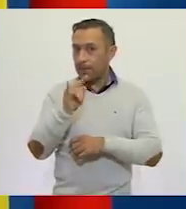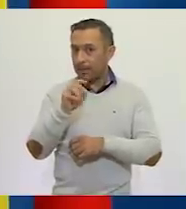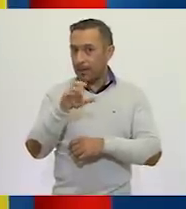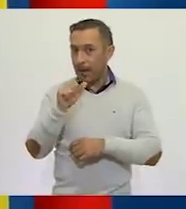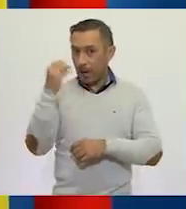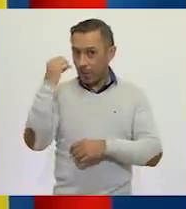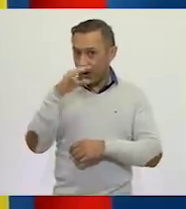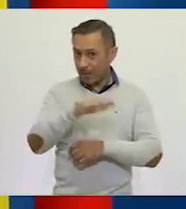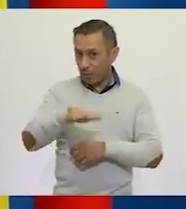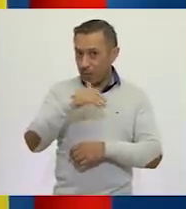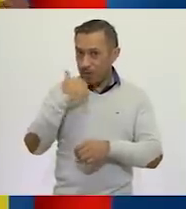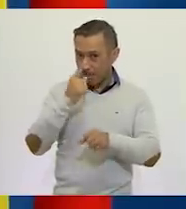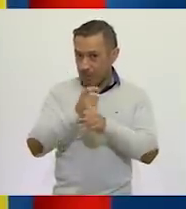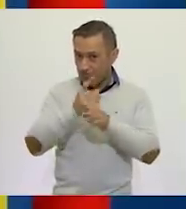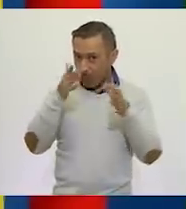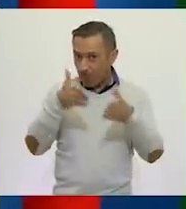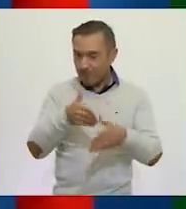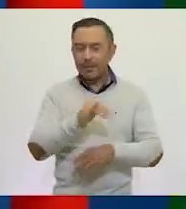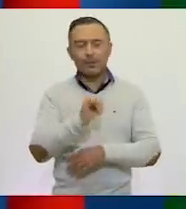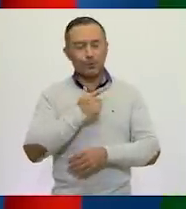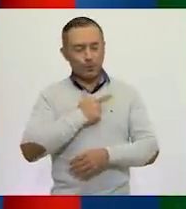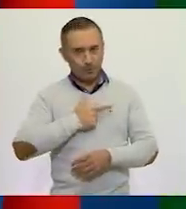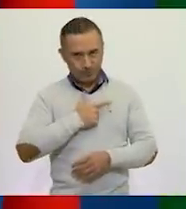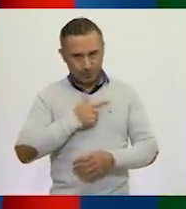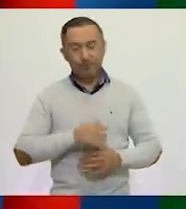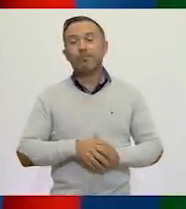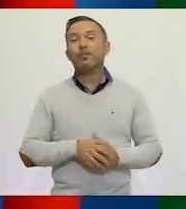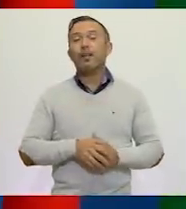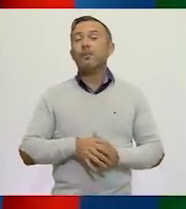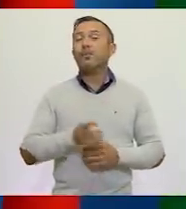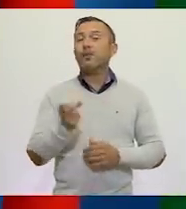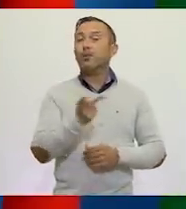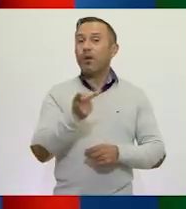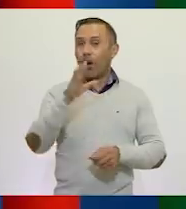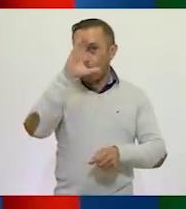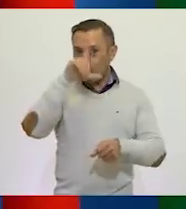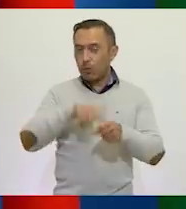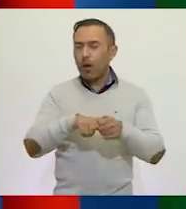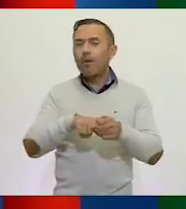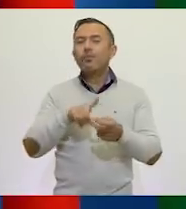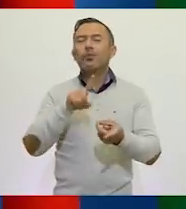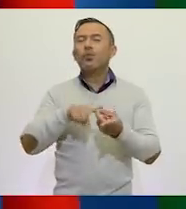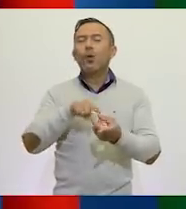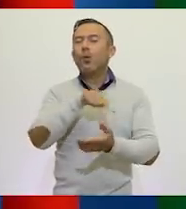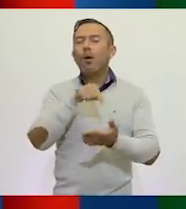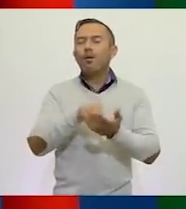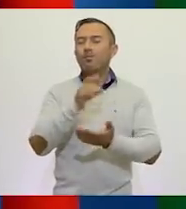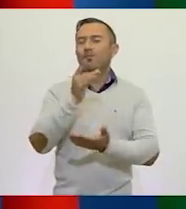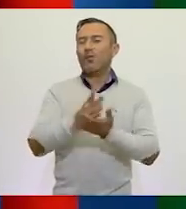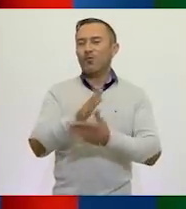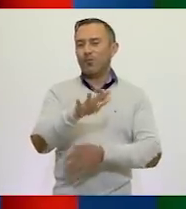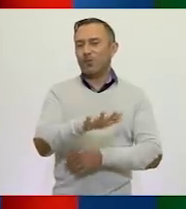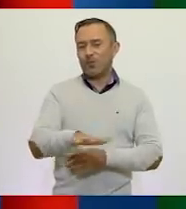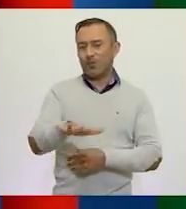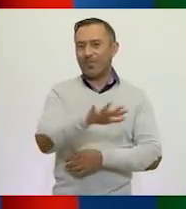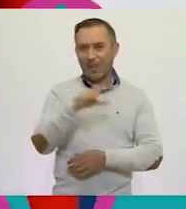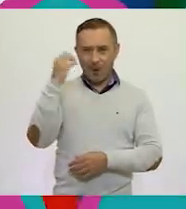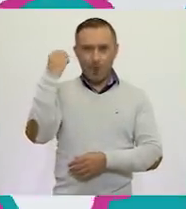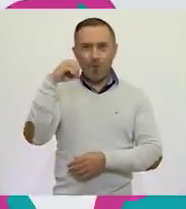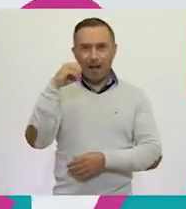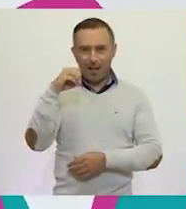excelente idea. Muy bien. Recordemos que a estas dos culturas las podemos ubicar en la misma área cultural, en el área